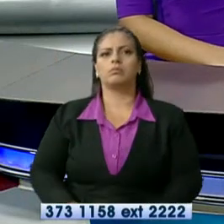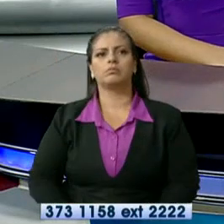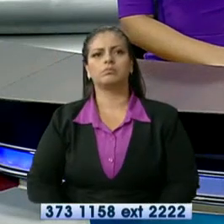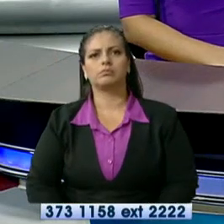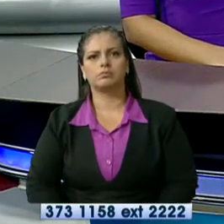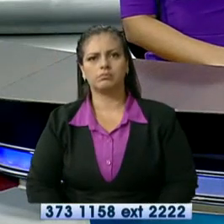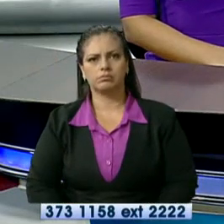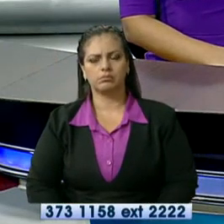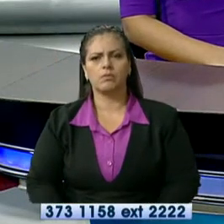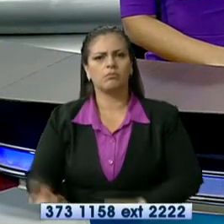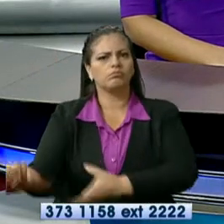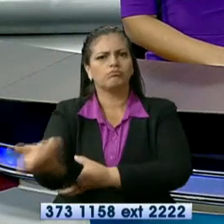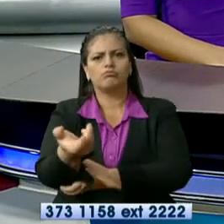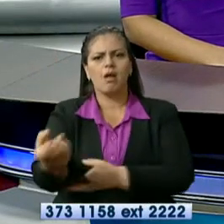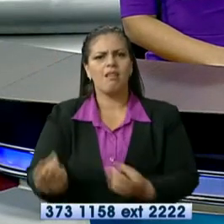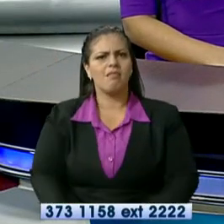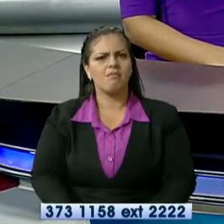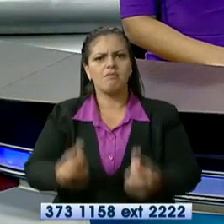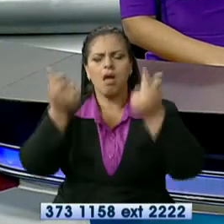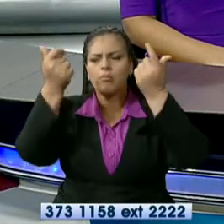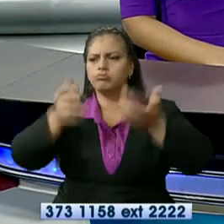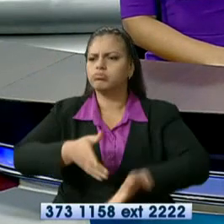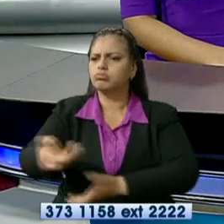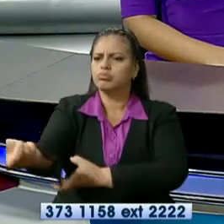apagar este flagelo.